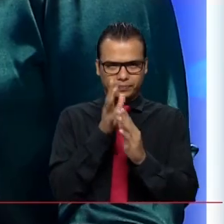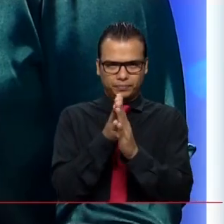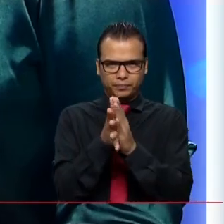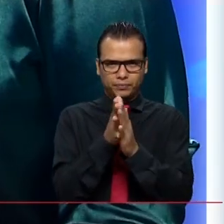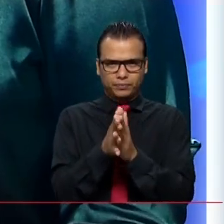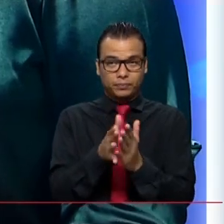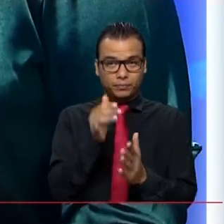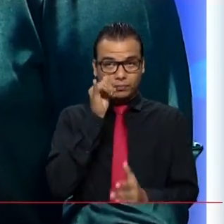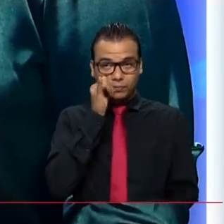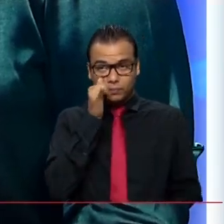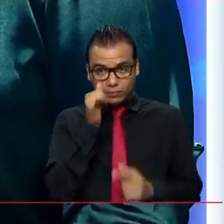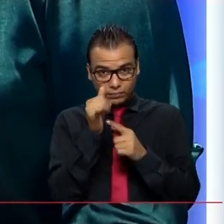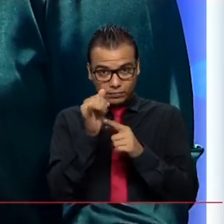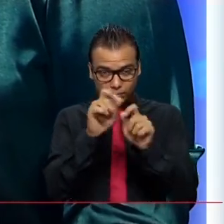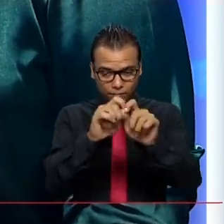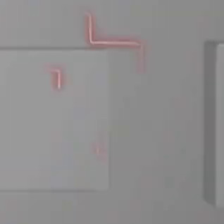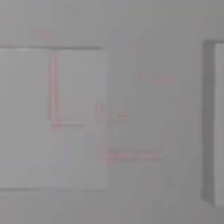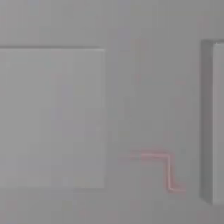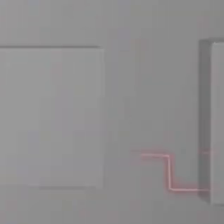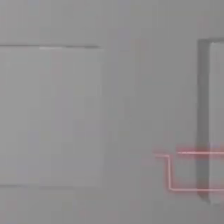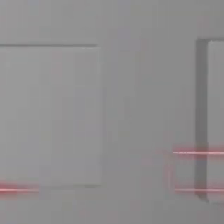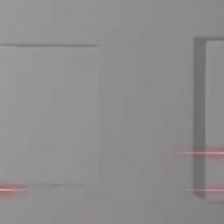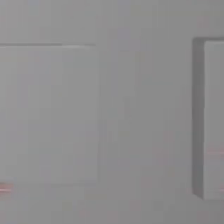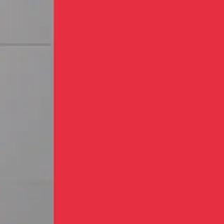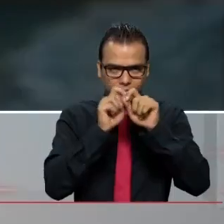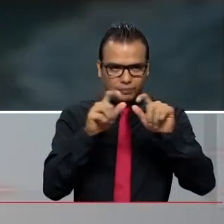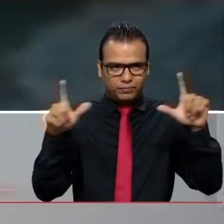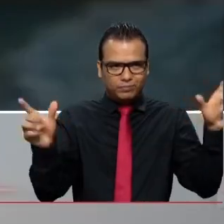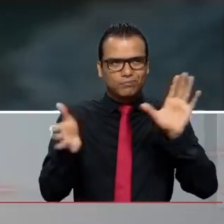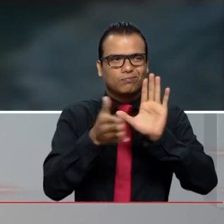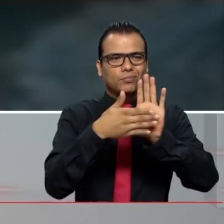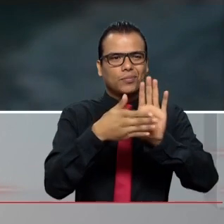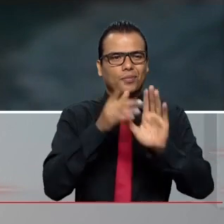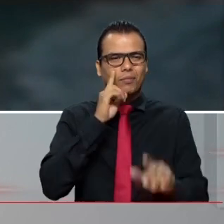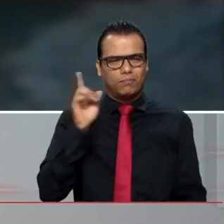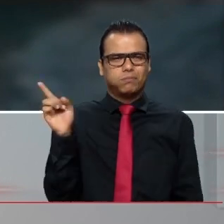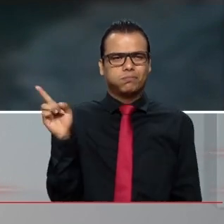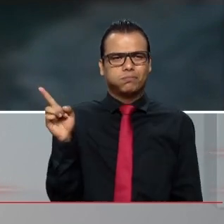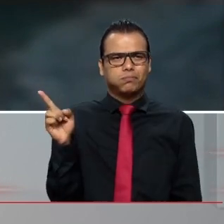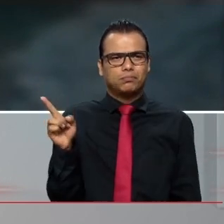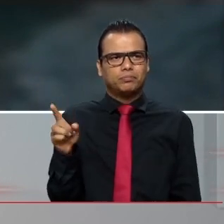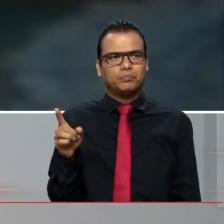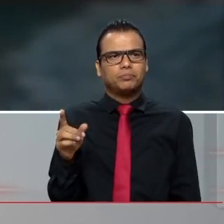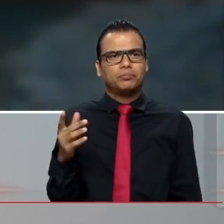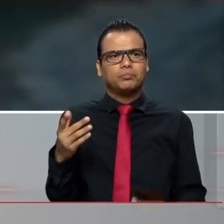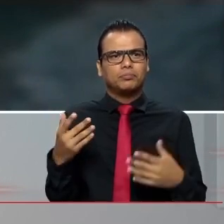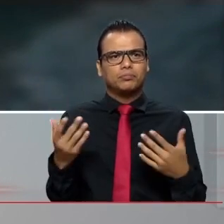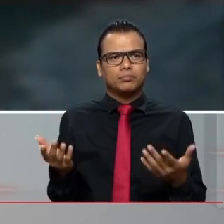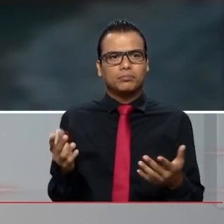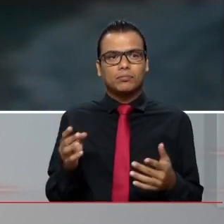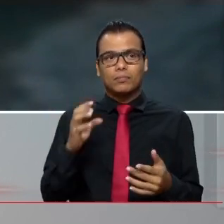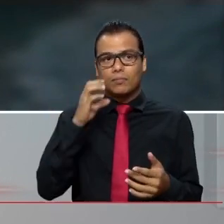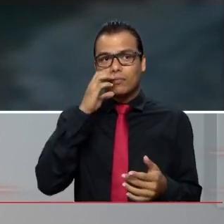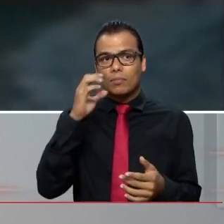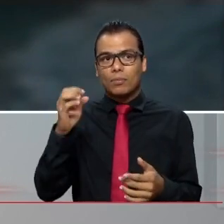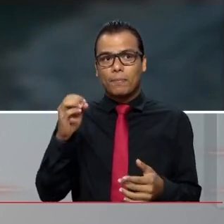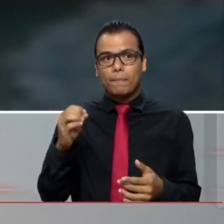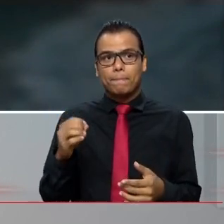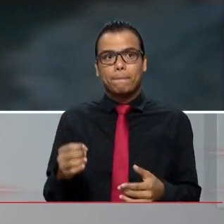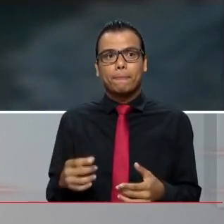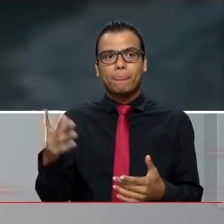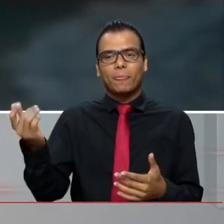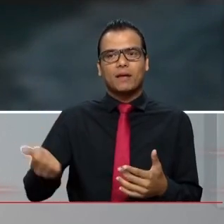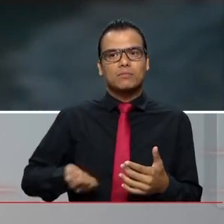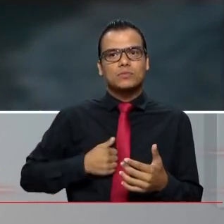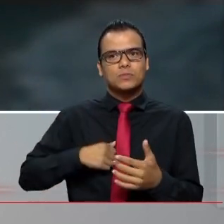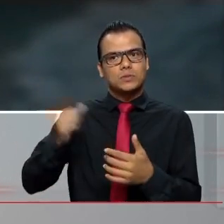Una cámara de seguridad registró a este hombre que ustedes van a ver ahí en pantalla. Él estaba golpeando a una mujer que se sienta en el andén